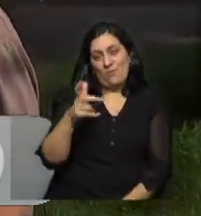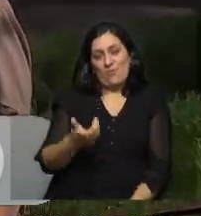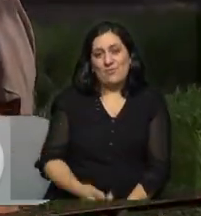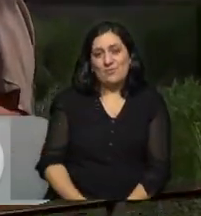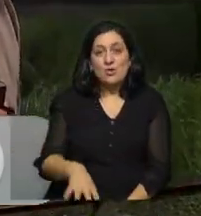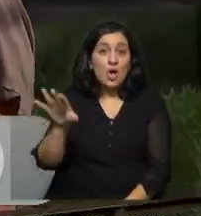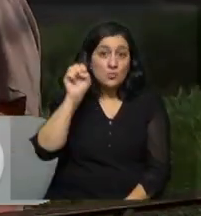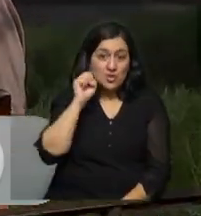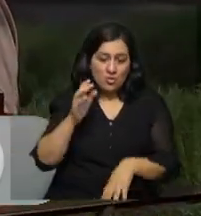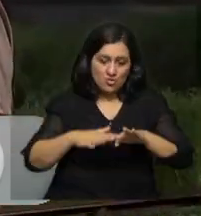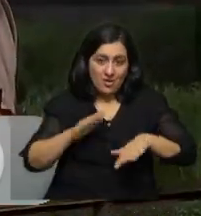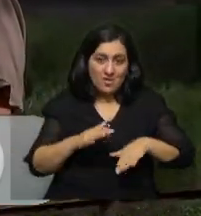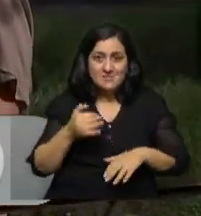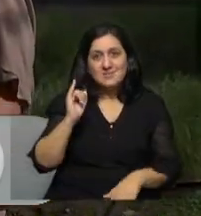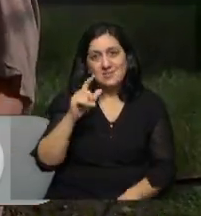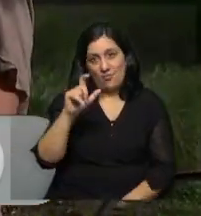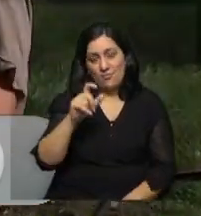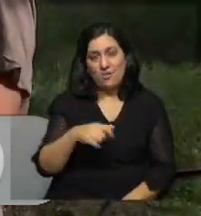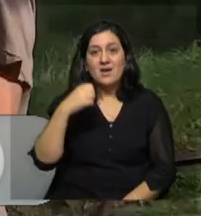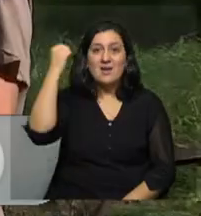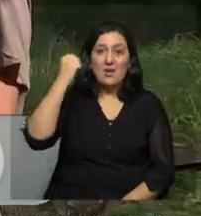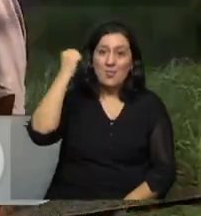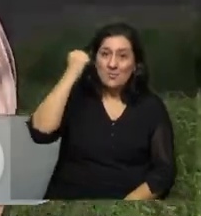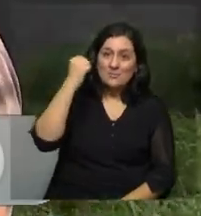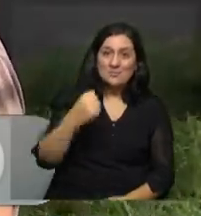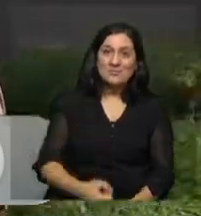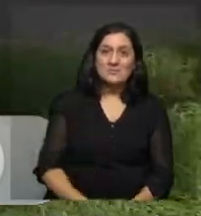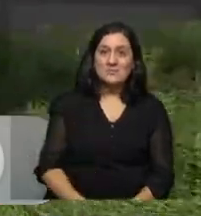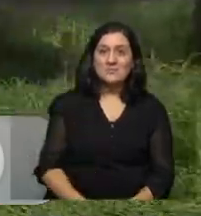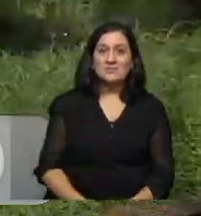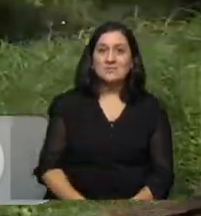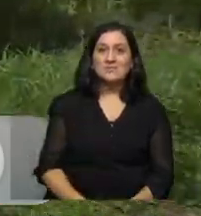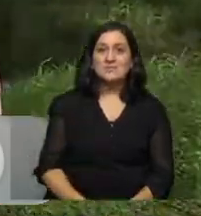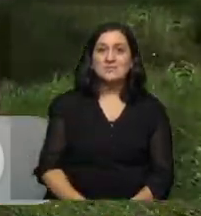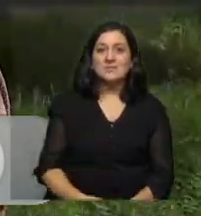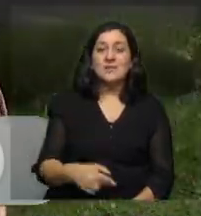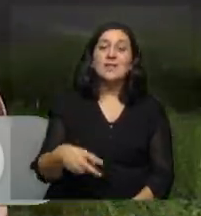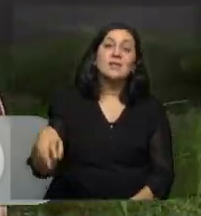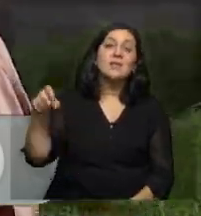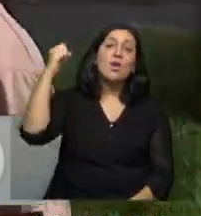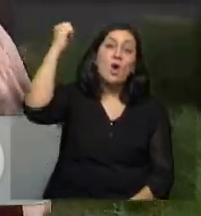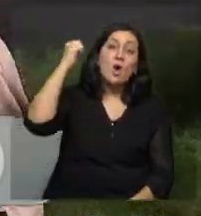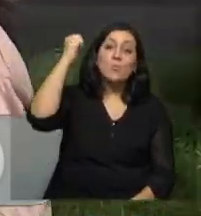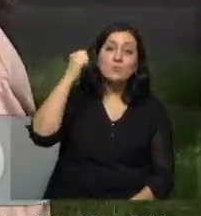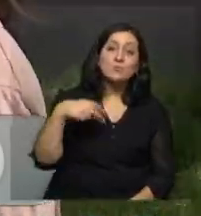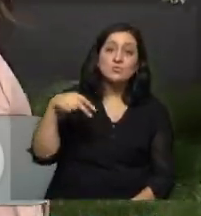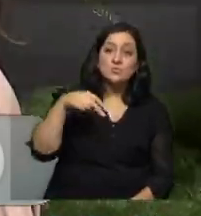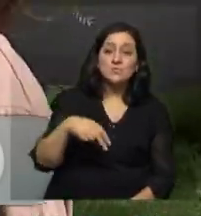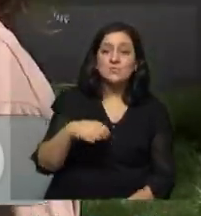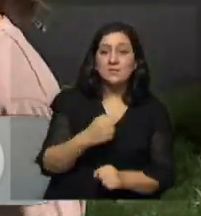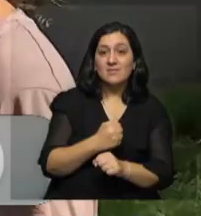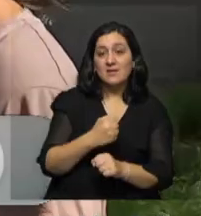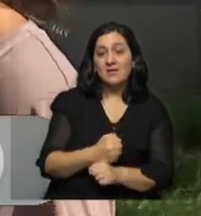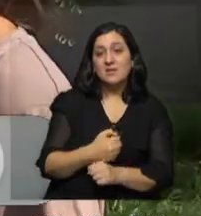Lo he escuchado tocar y eso sí. Puesto, en el ómnibus. ¿En el ómnibus? Sí. ¿En qué ómnibus se sube su hermano? Es una pregunta que no se le hicimos. Trabajar en,